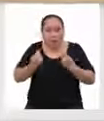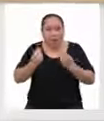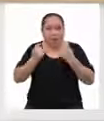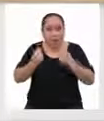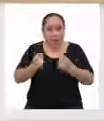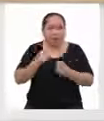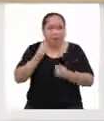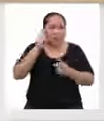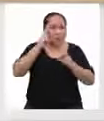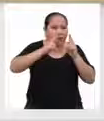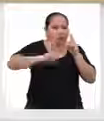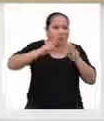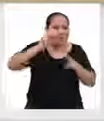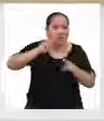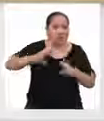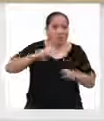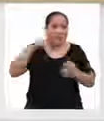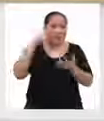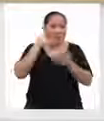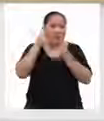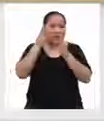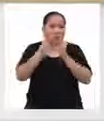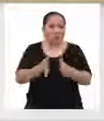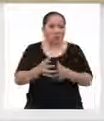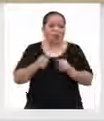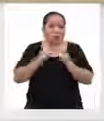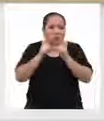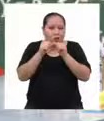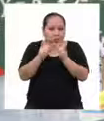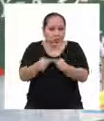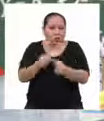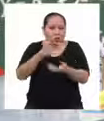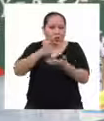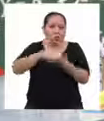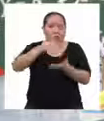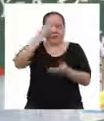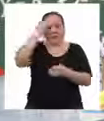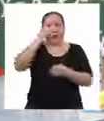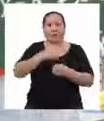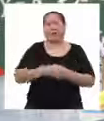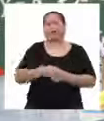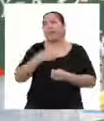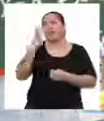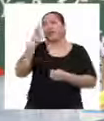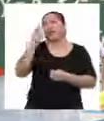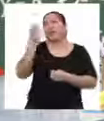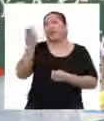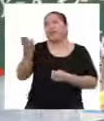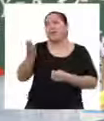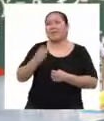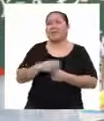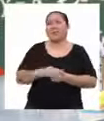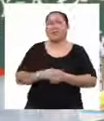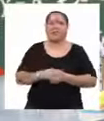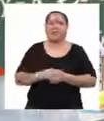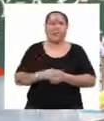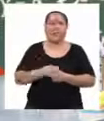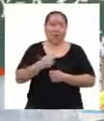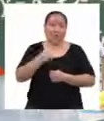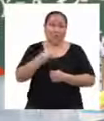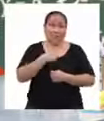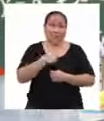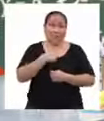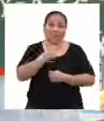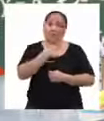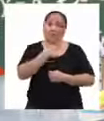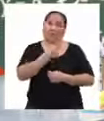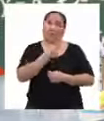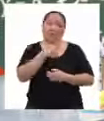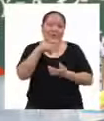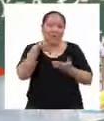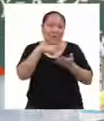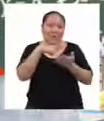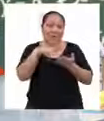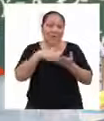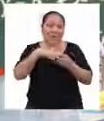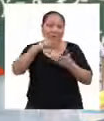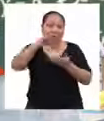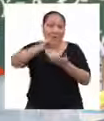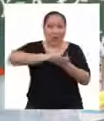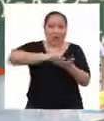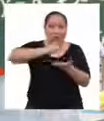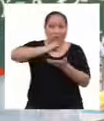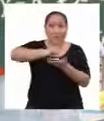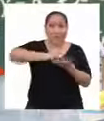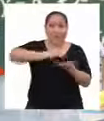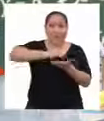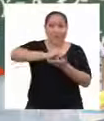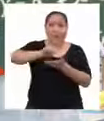cómo nuestros estudiantes no dejan de aprender. ¡Qué lindo eso, profesora! A mí me gusta leer los mensajes en las